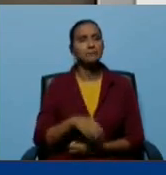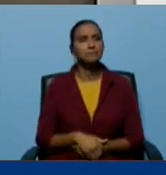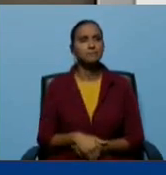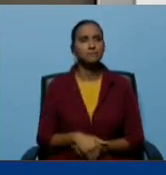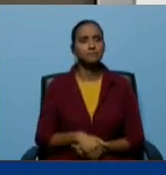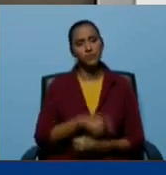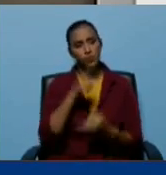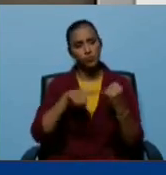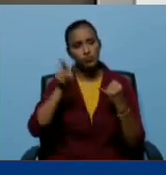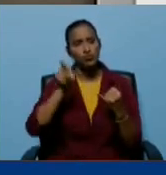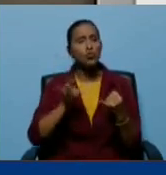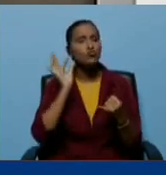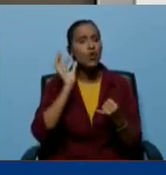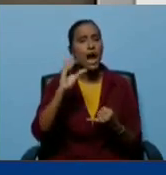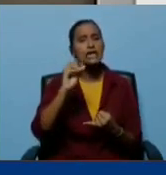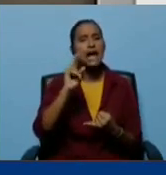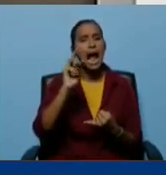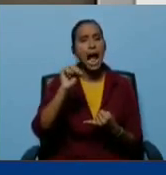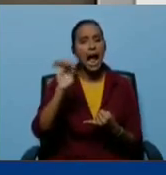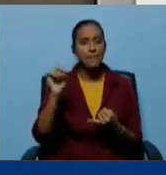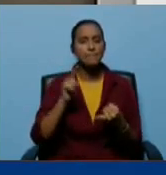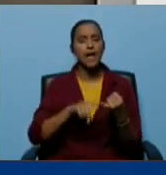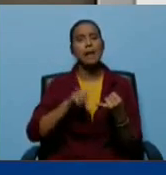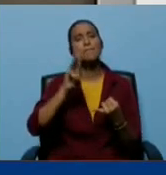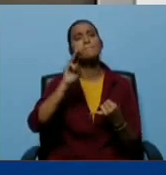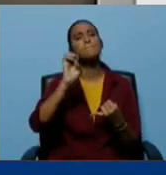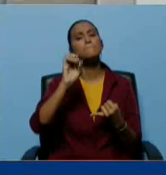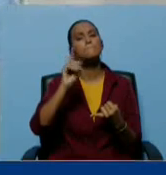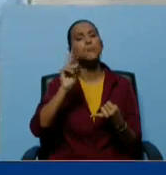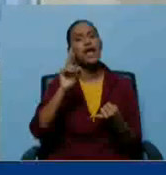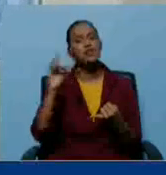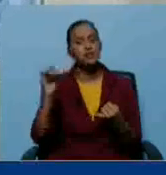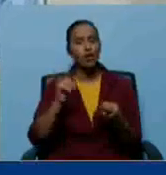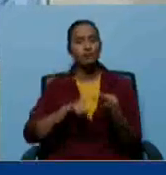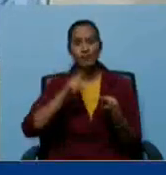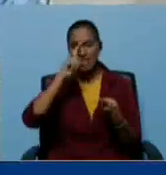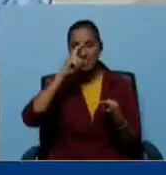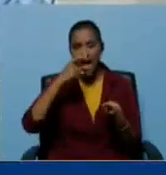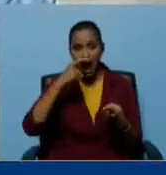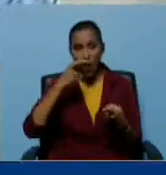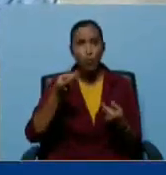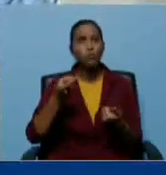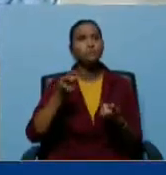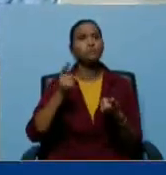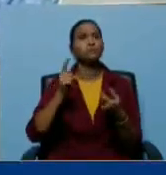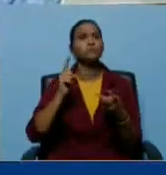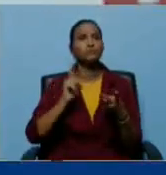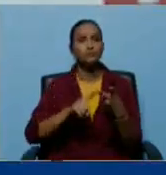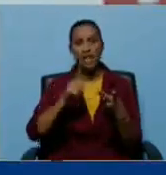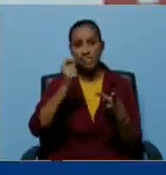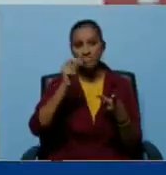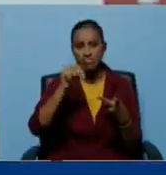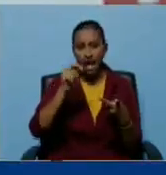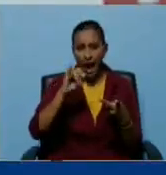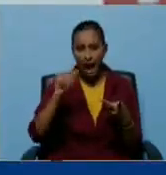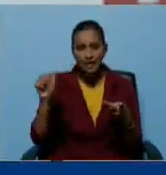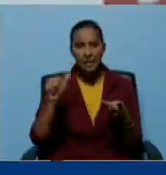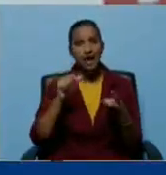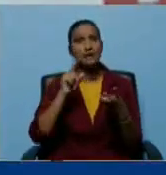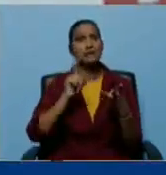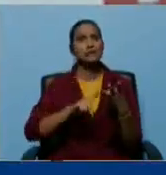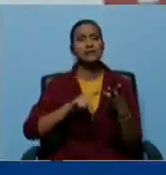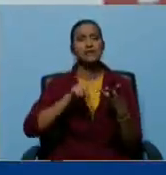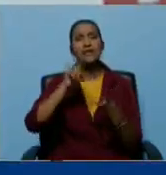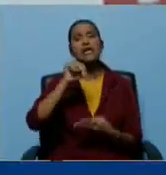Carmen Teresa, Pedro Infante, Diva, Nahum, Torrealba, Tania y